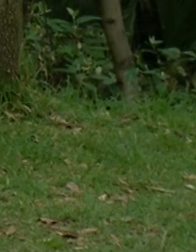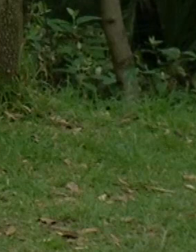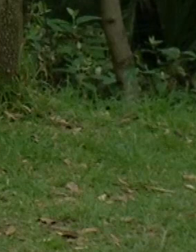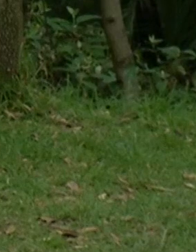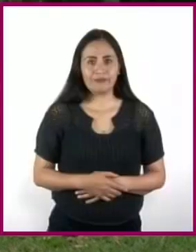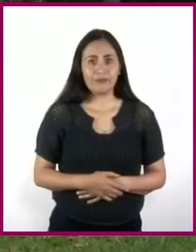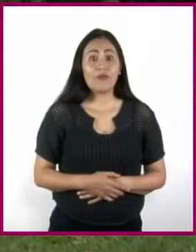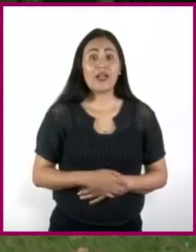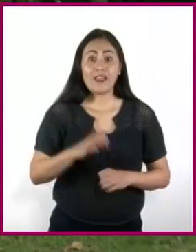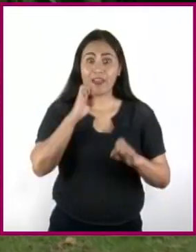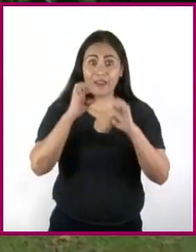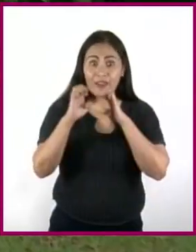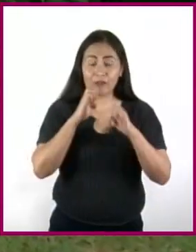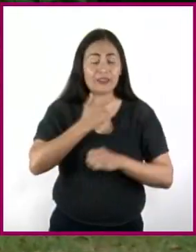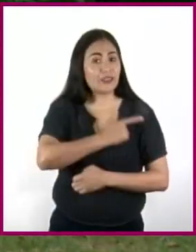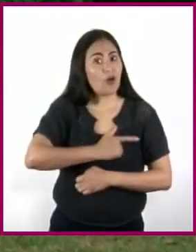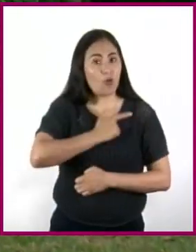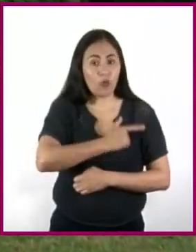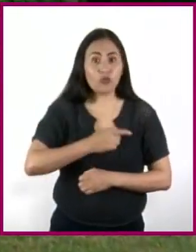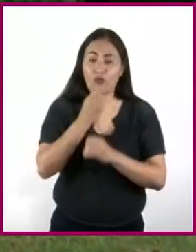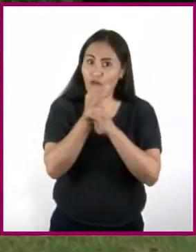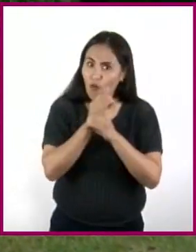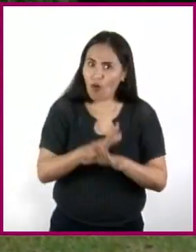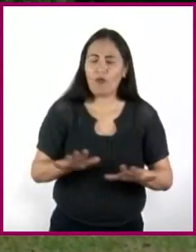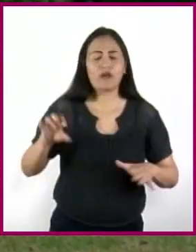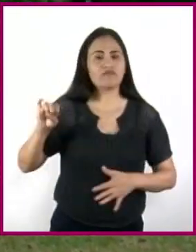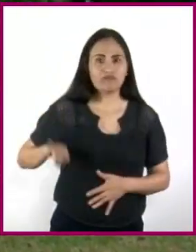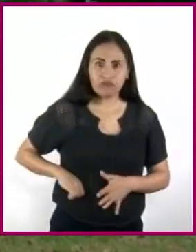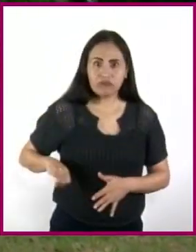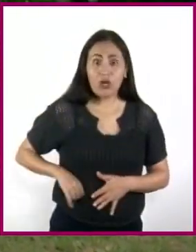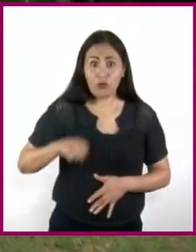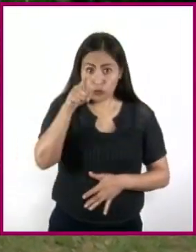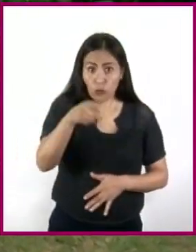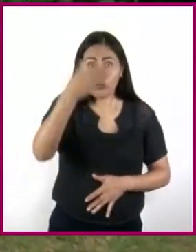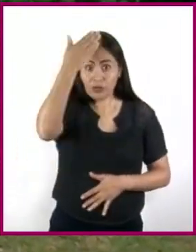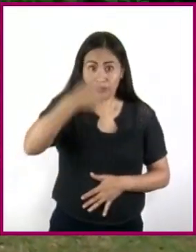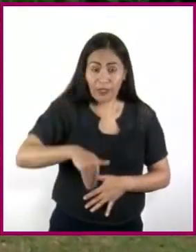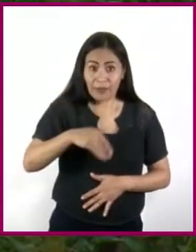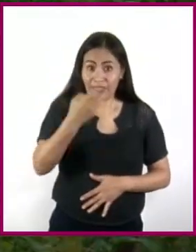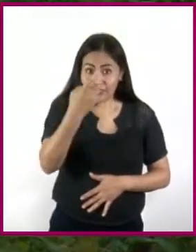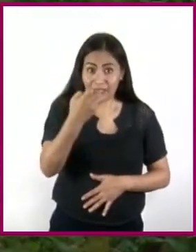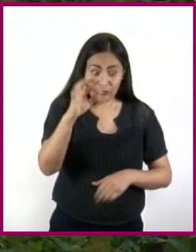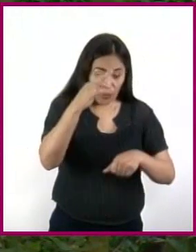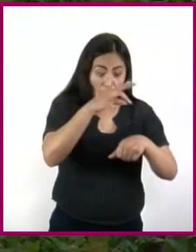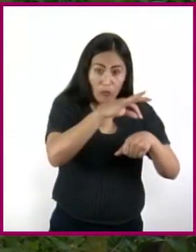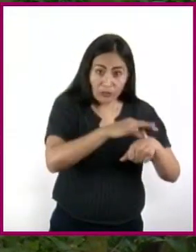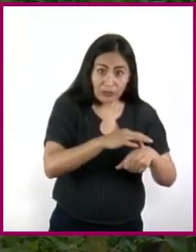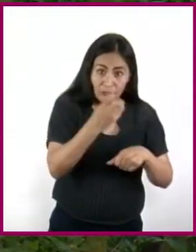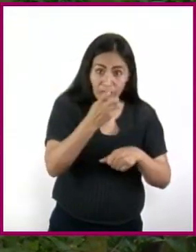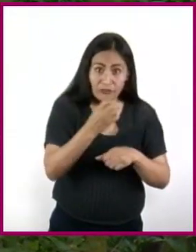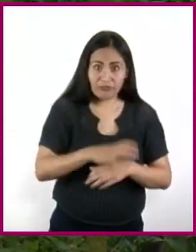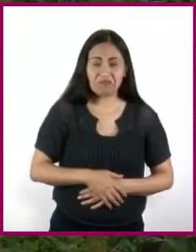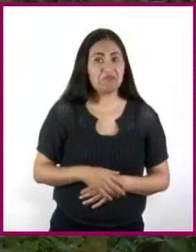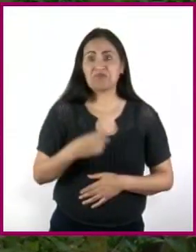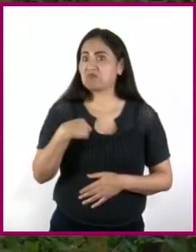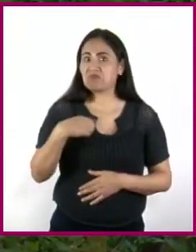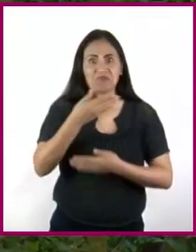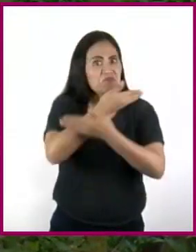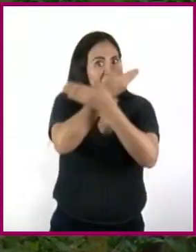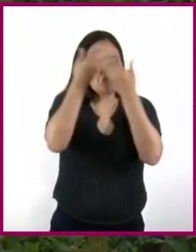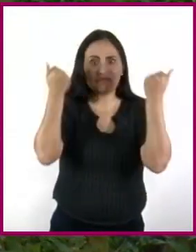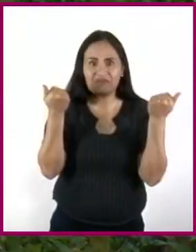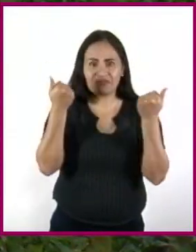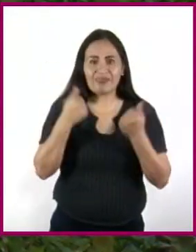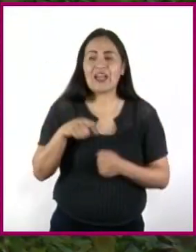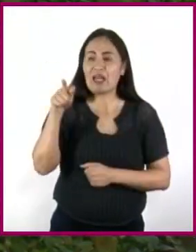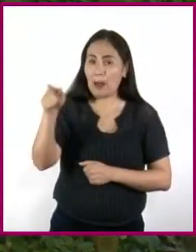Me gustó la entrevista, hubo muy buena información. ¿Sabías estos datos sobre los mosquitos, Sandra? No tenía ni idea, pero